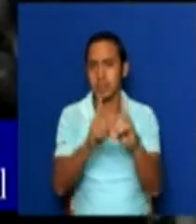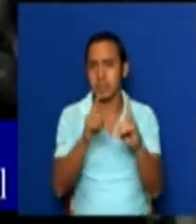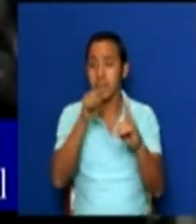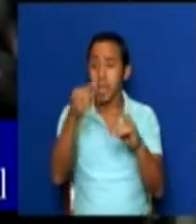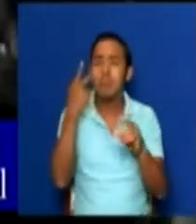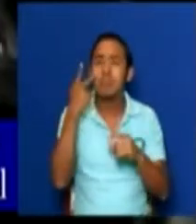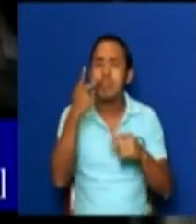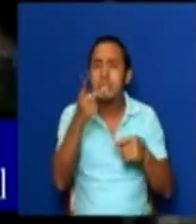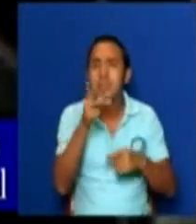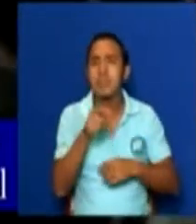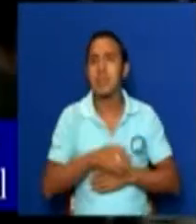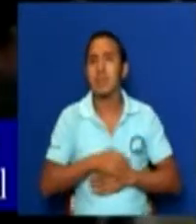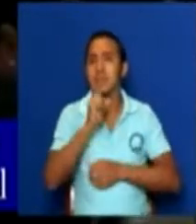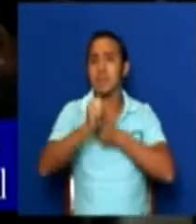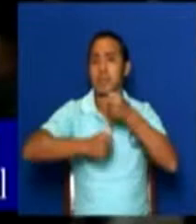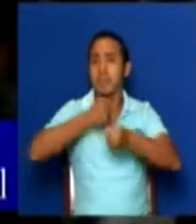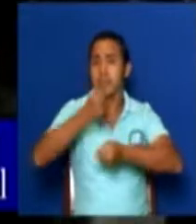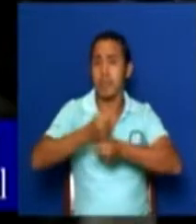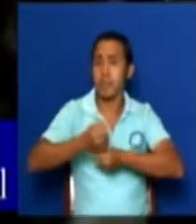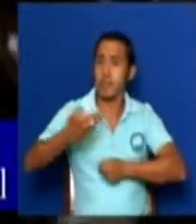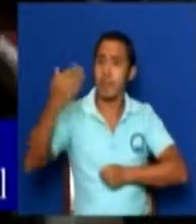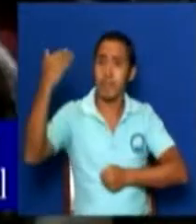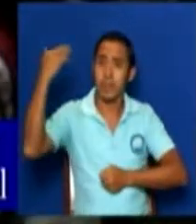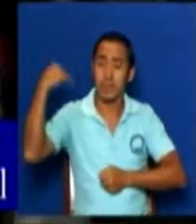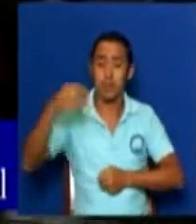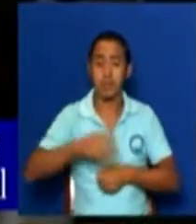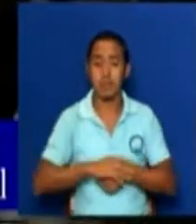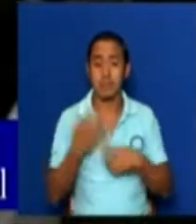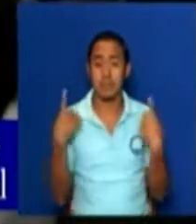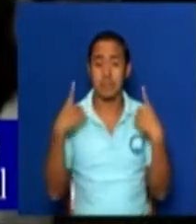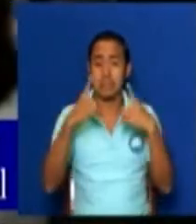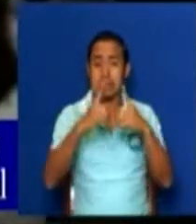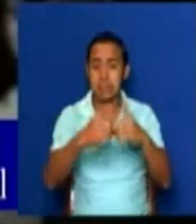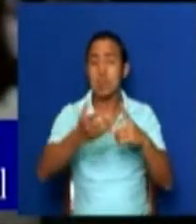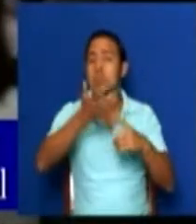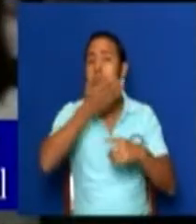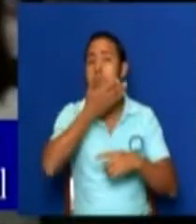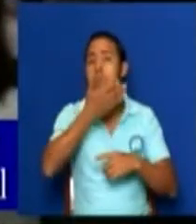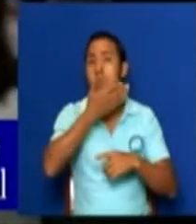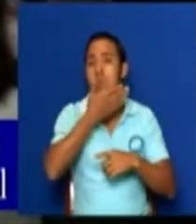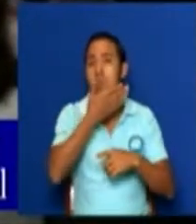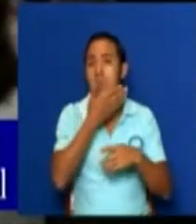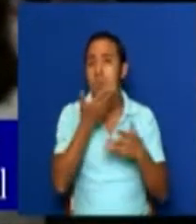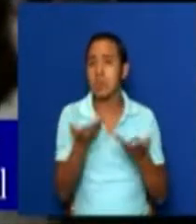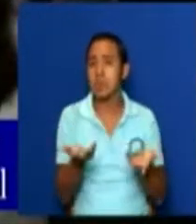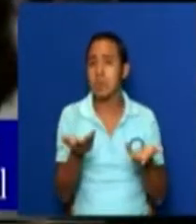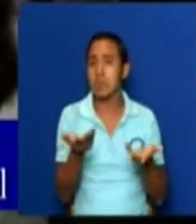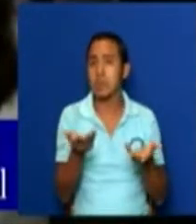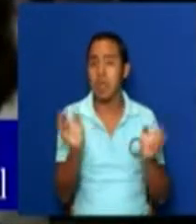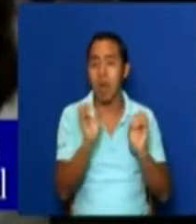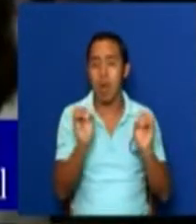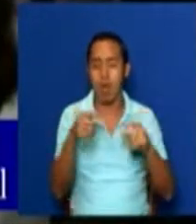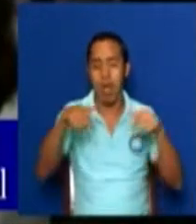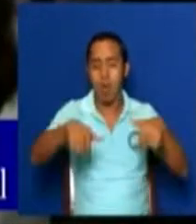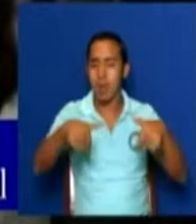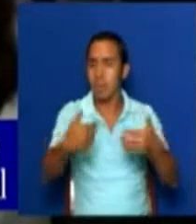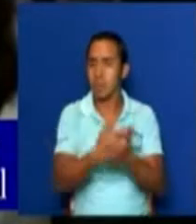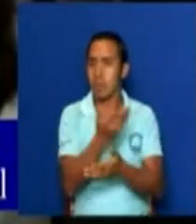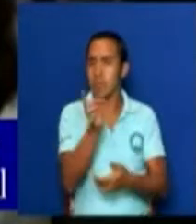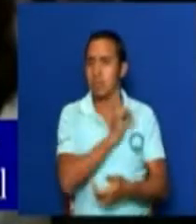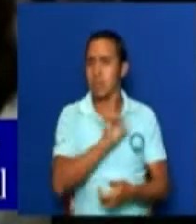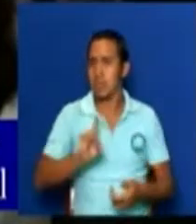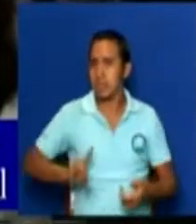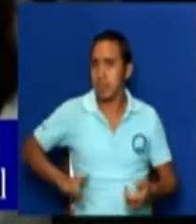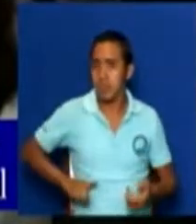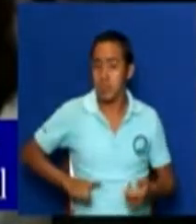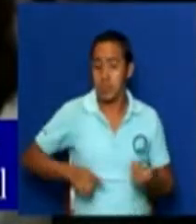reflexión hace años atrás, llegar a ser directora era muy difícil. O hablemos de ser diputada, tal vez yo no estaría